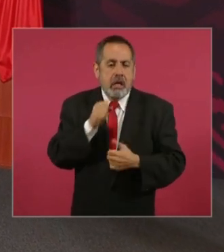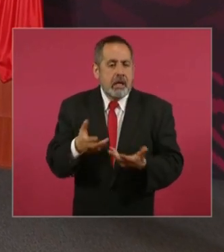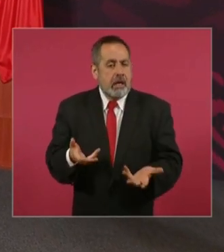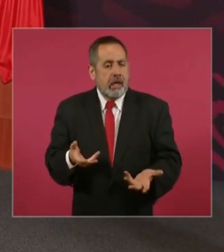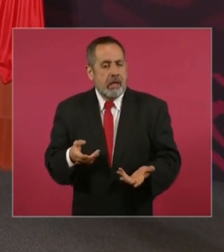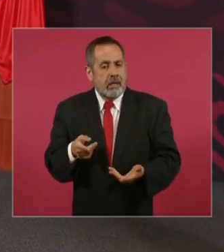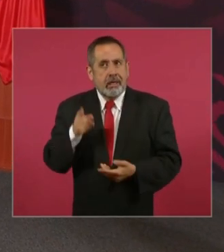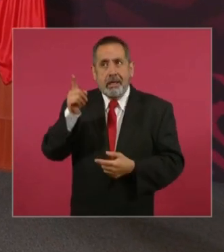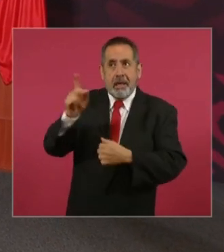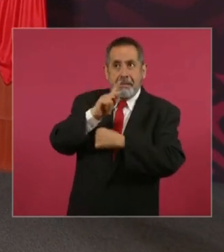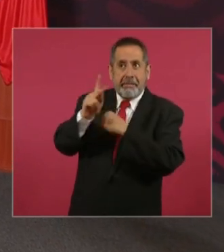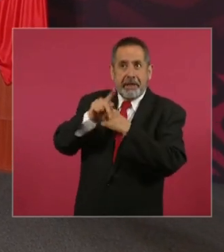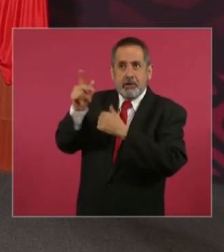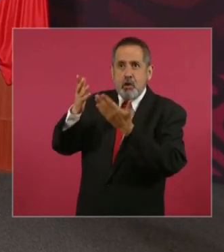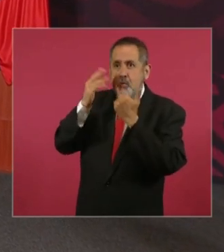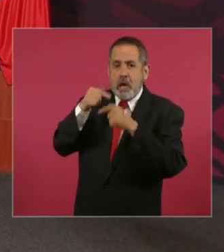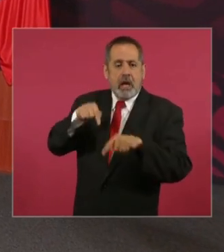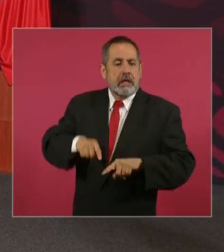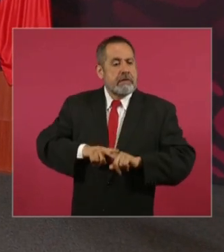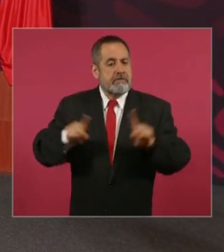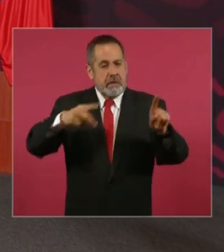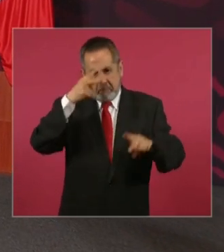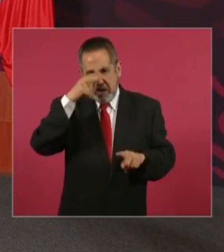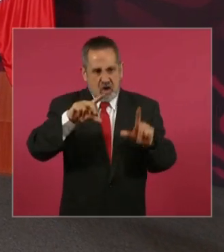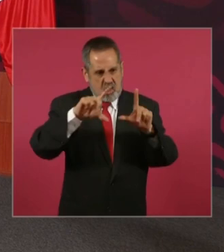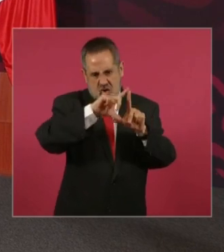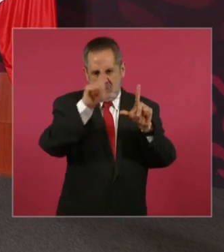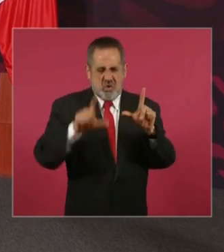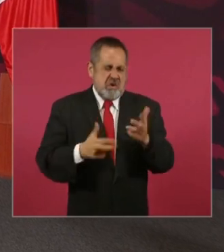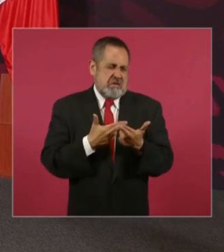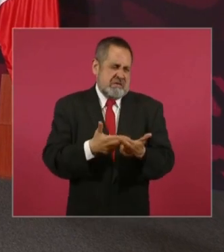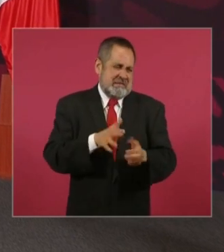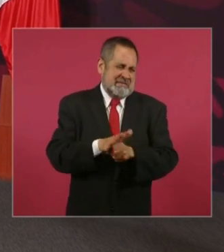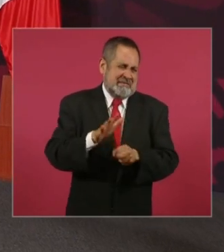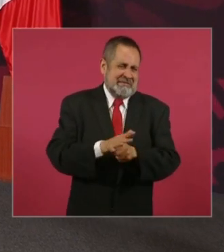que nos dio la naturaleza, el creador,